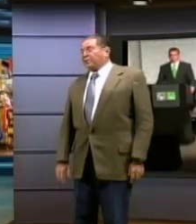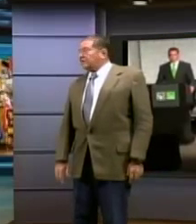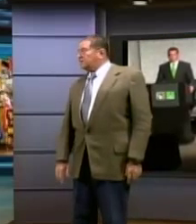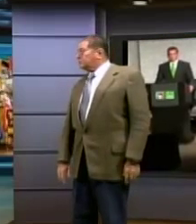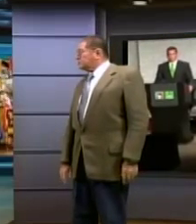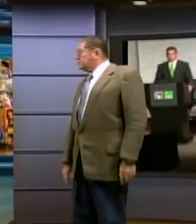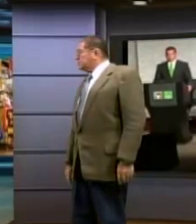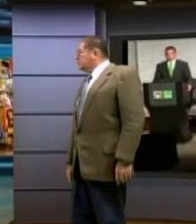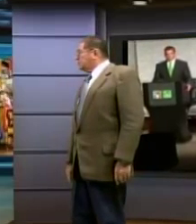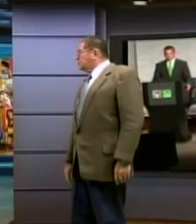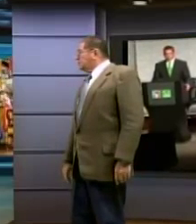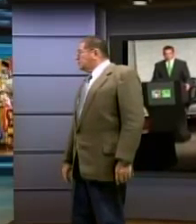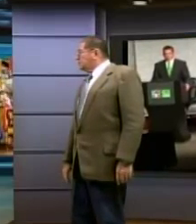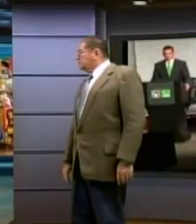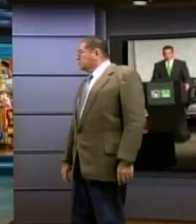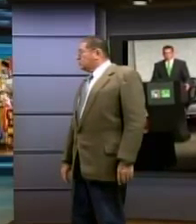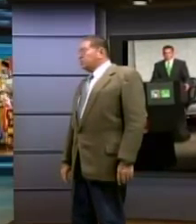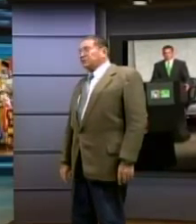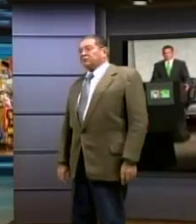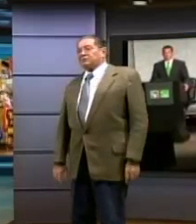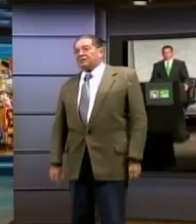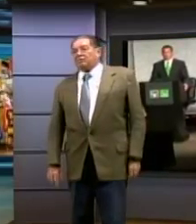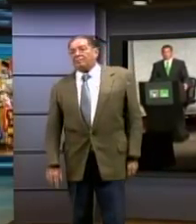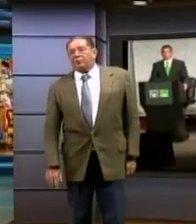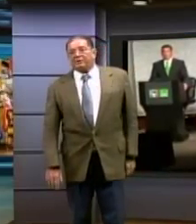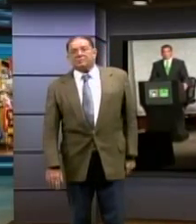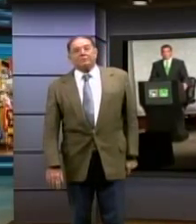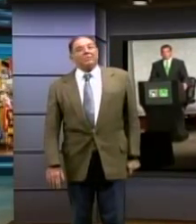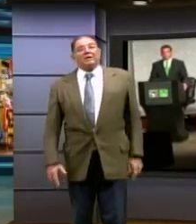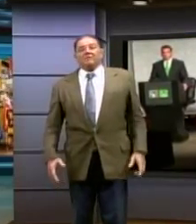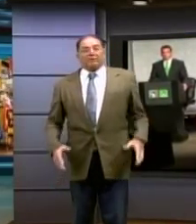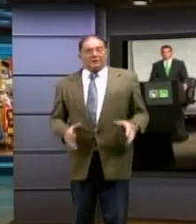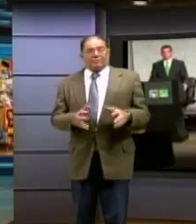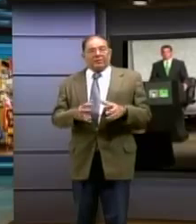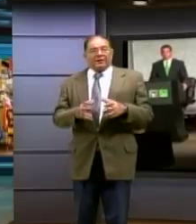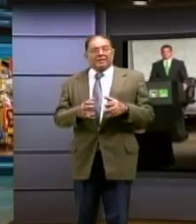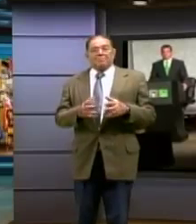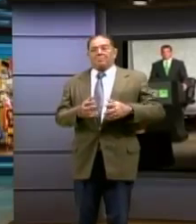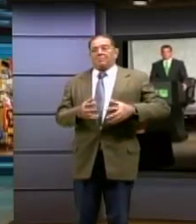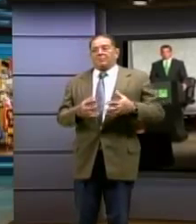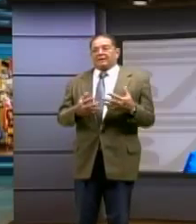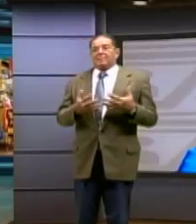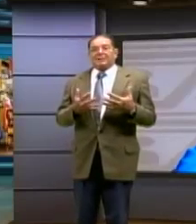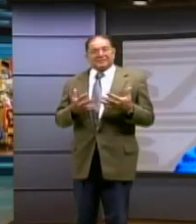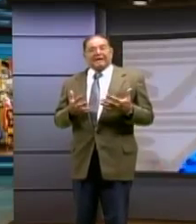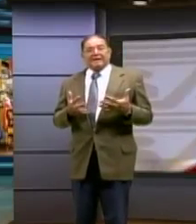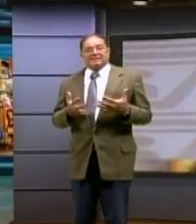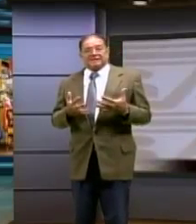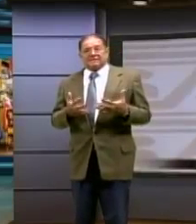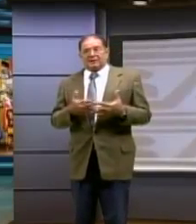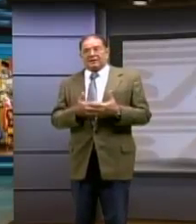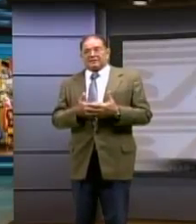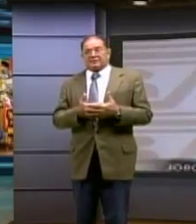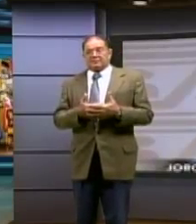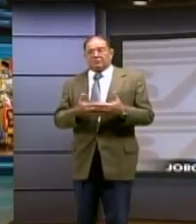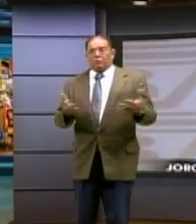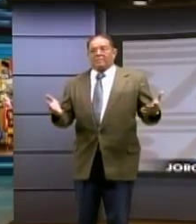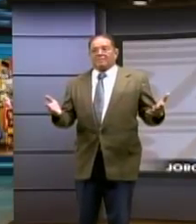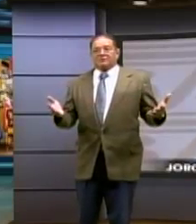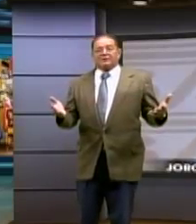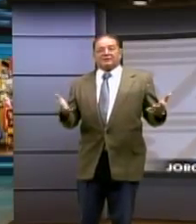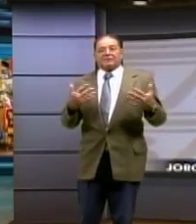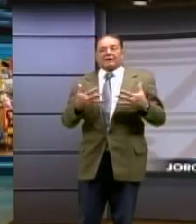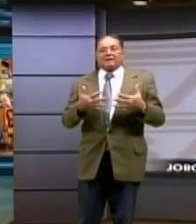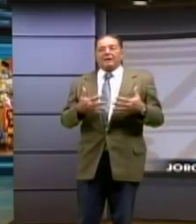con conejitos y cochinitos allá en Nueva Progreso, fue la que más carencias, de las